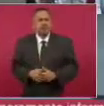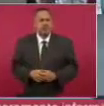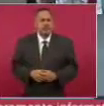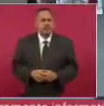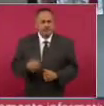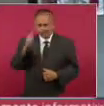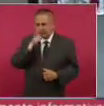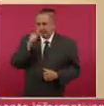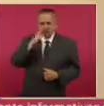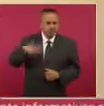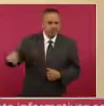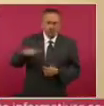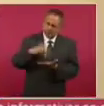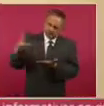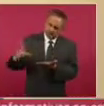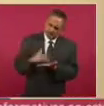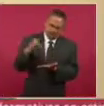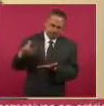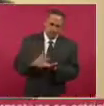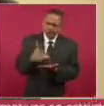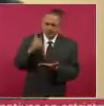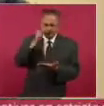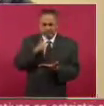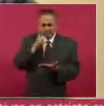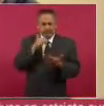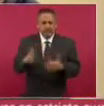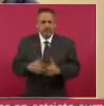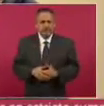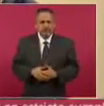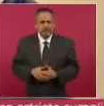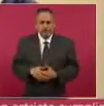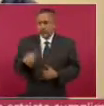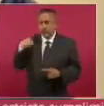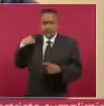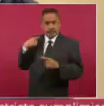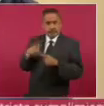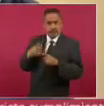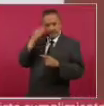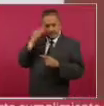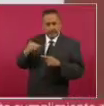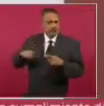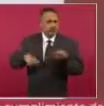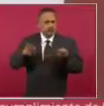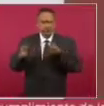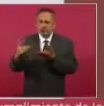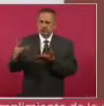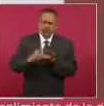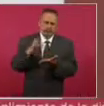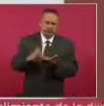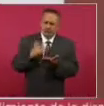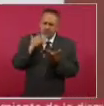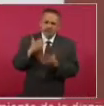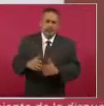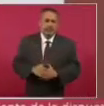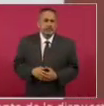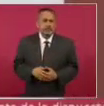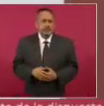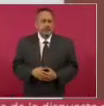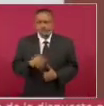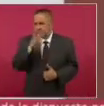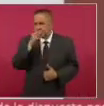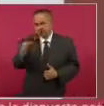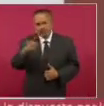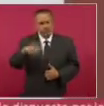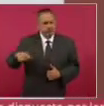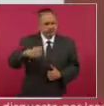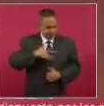Siempre he tenido el apoyo de ustedes en el tiempo que llevo gobernando al país. Pueden estar